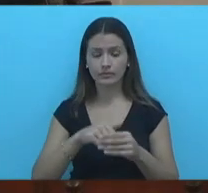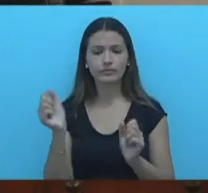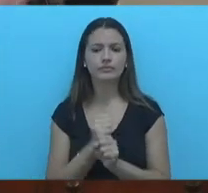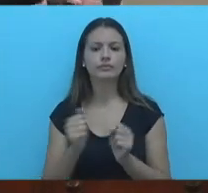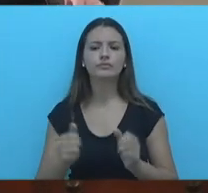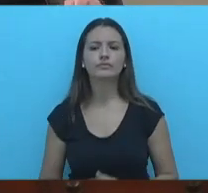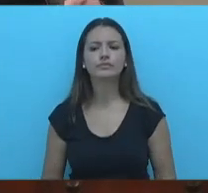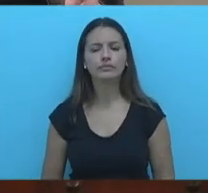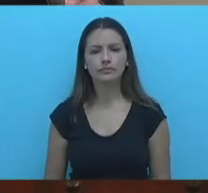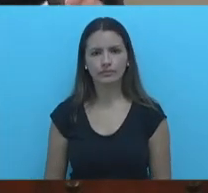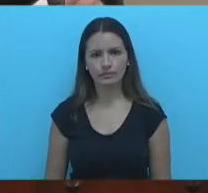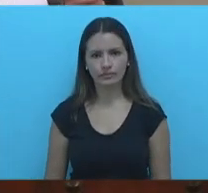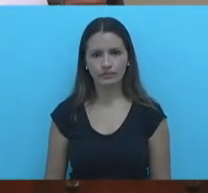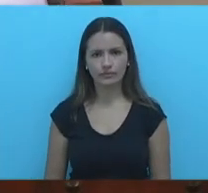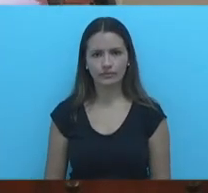Aprobado.